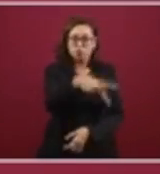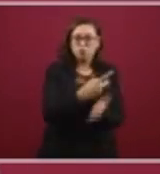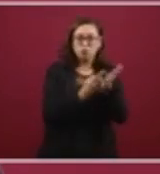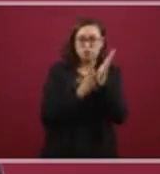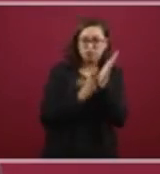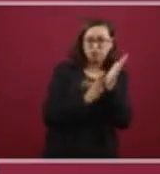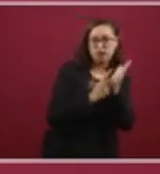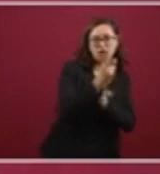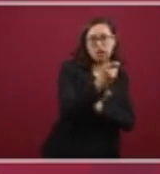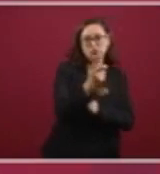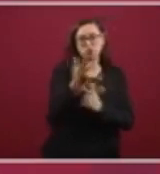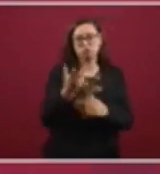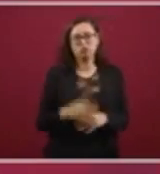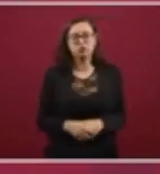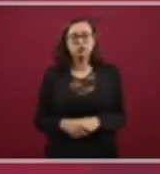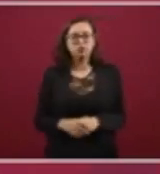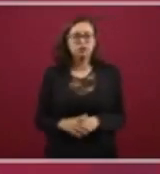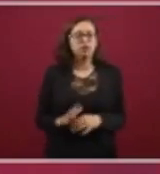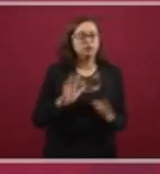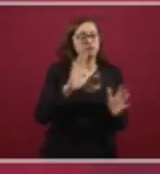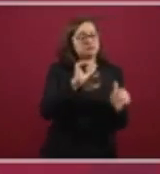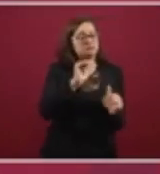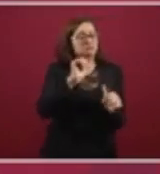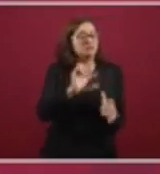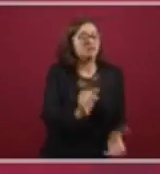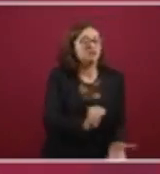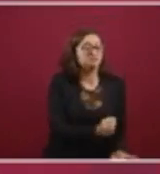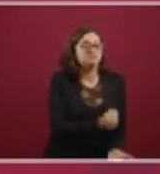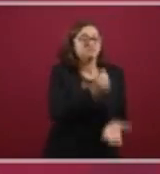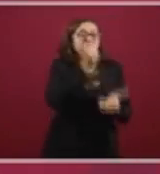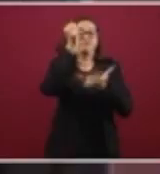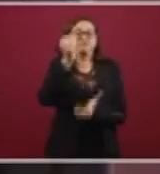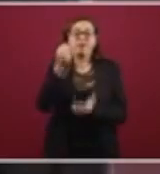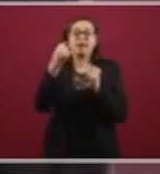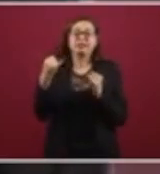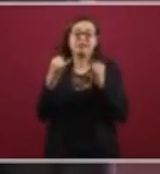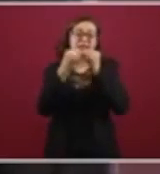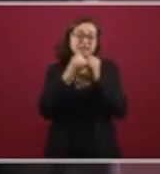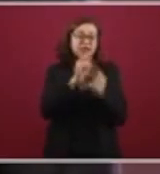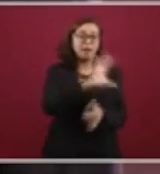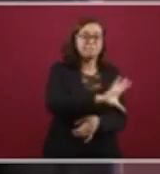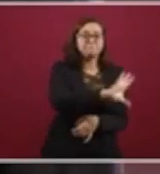no pasar el dinero por todas las instancias gubernamentales,